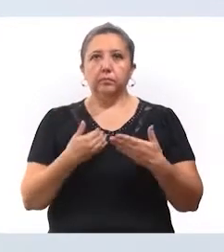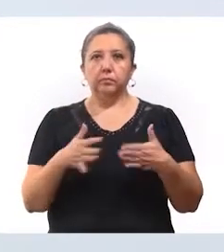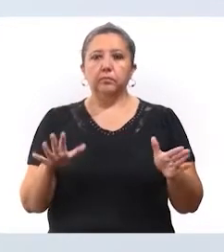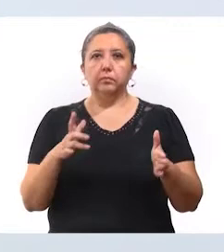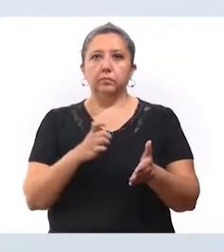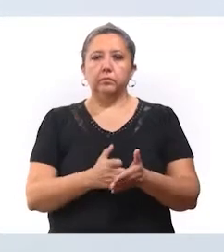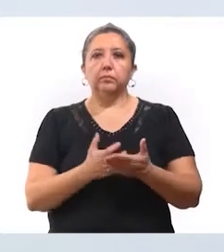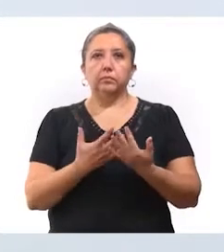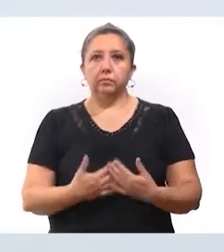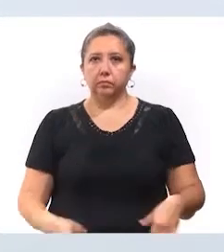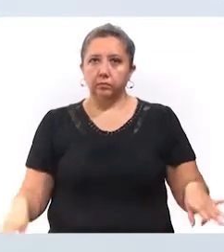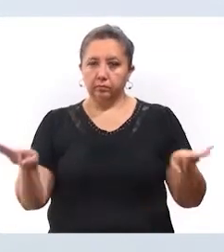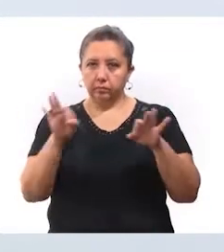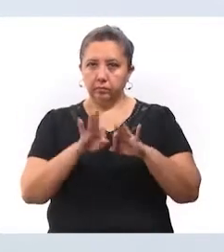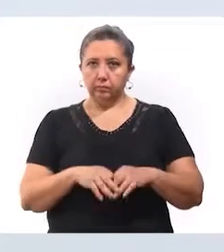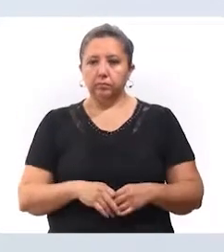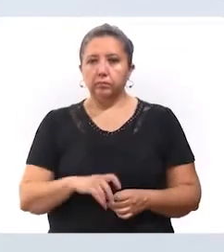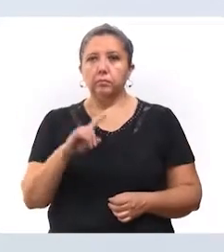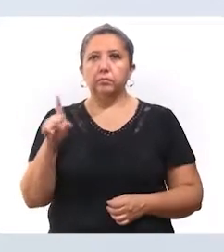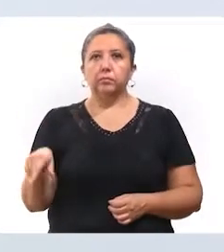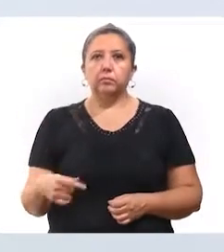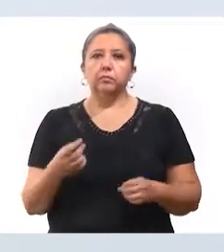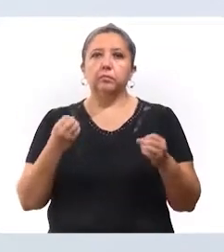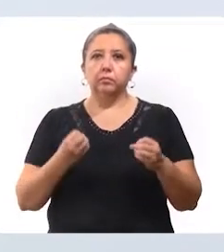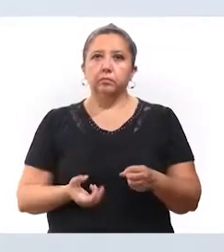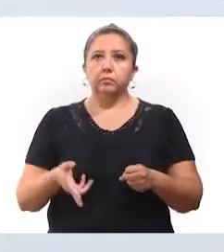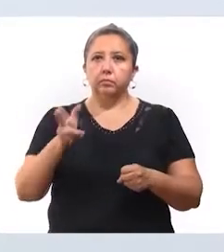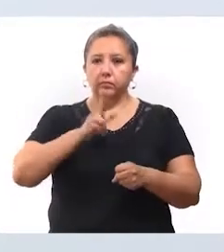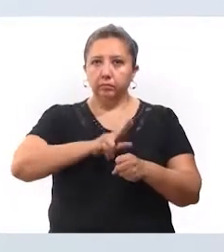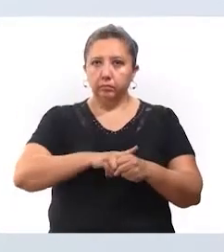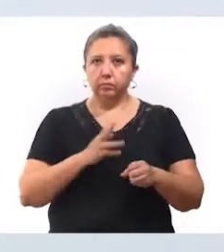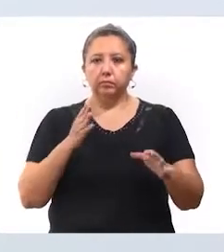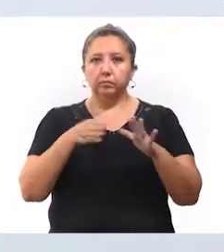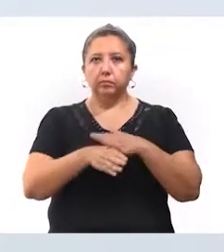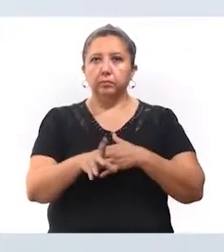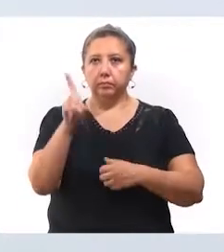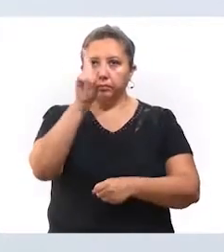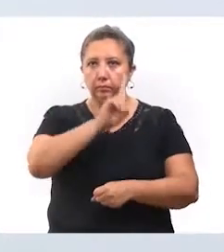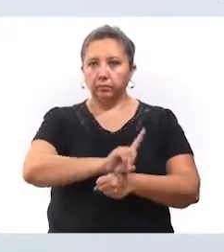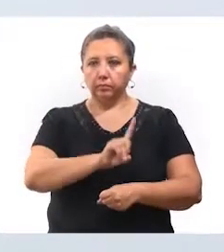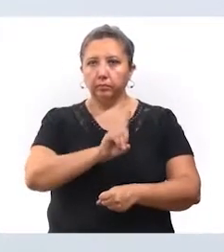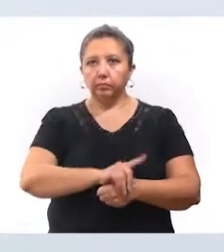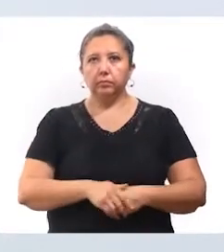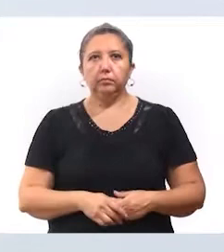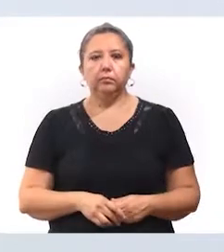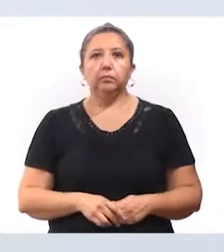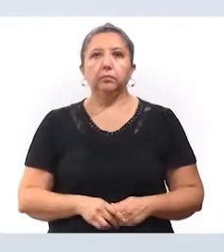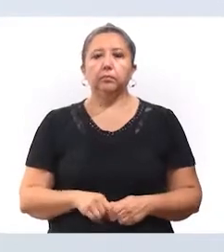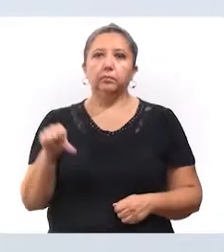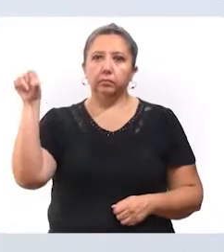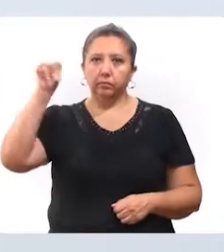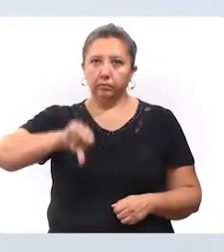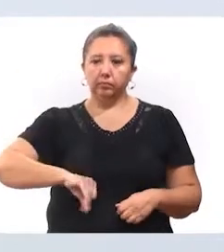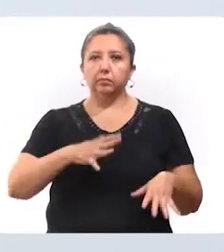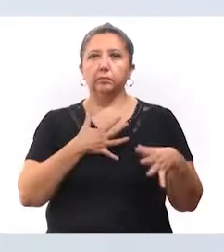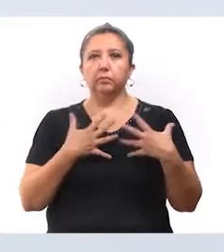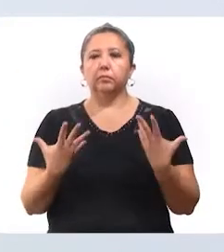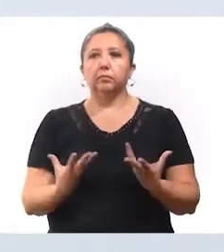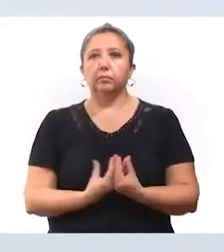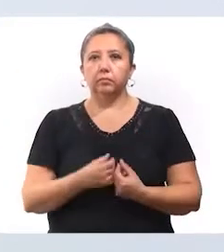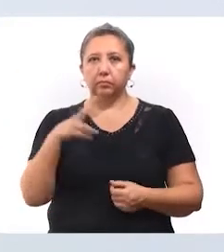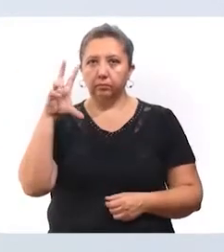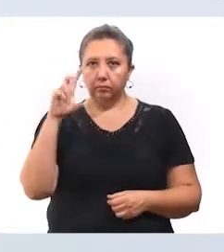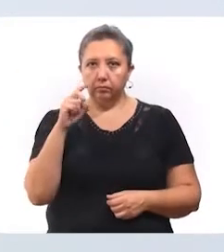en la reapertura económica, los datos más importantes son la ocupación hospitalaria y los ingresos diarios. El día de hoy